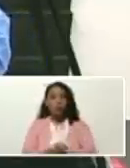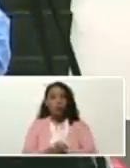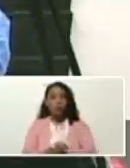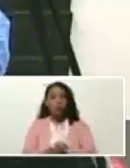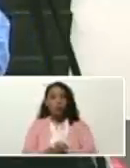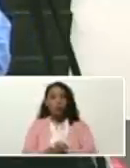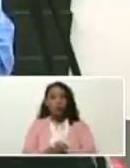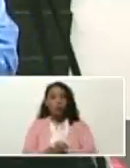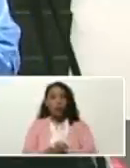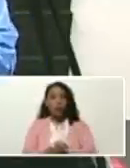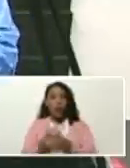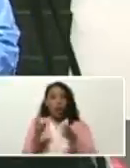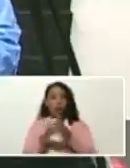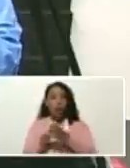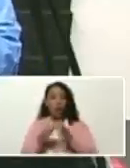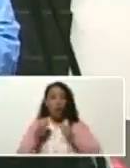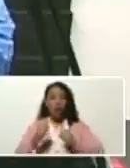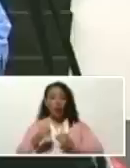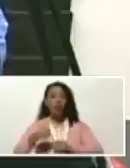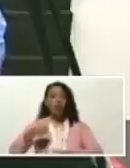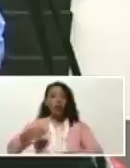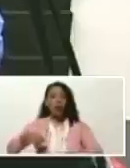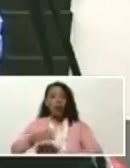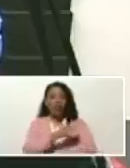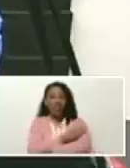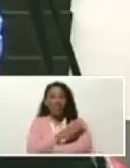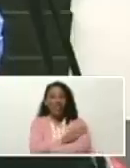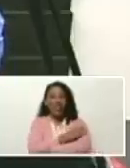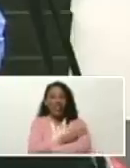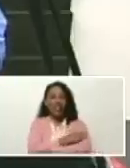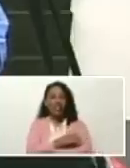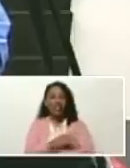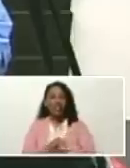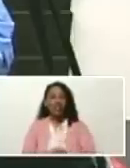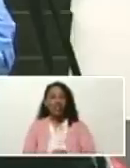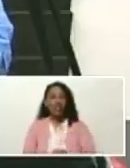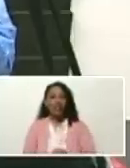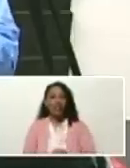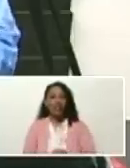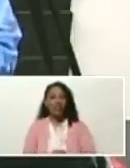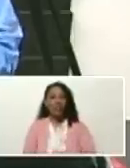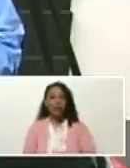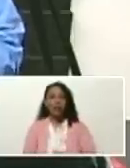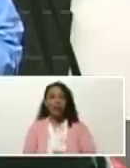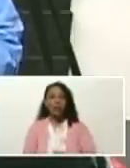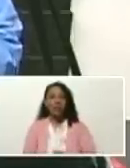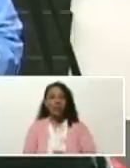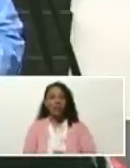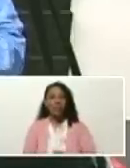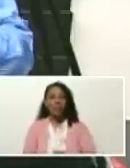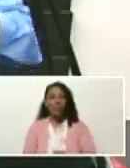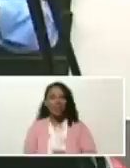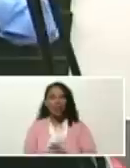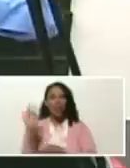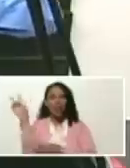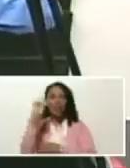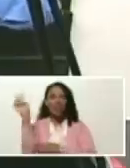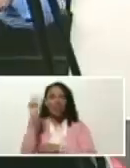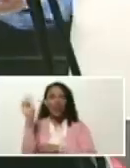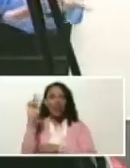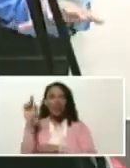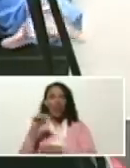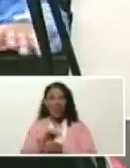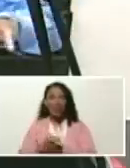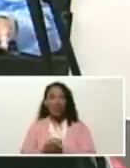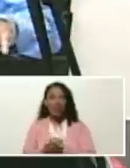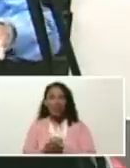extremista de derecha de la oposición venezolana nosotros no hemos empeñado en dialogar con